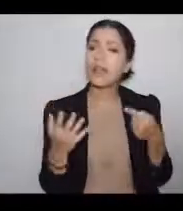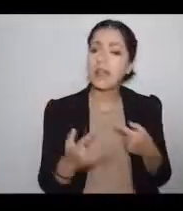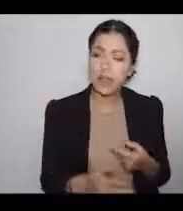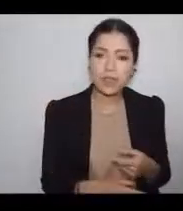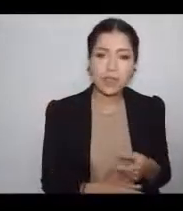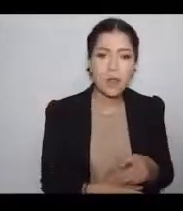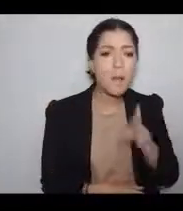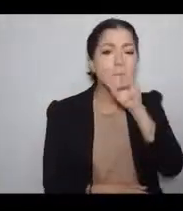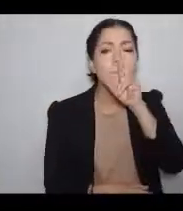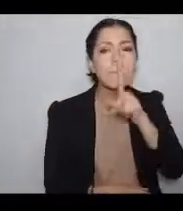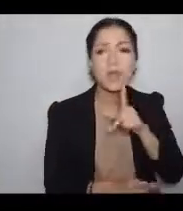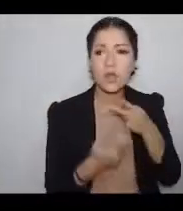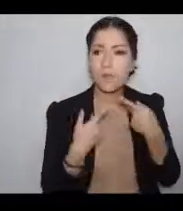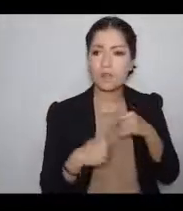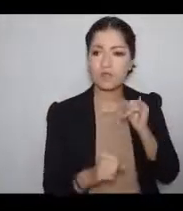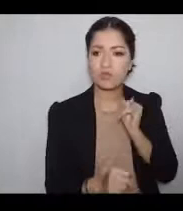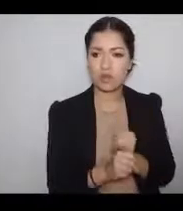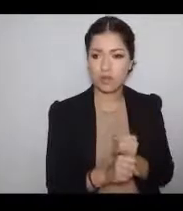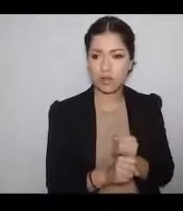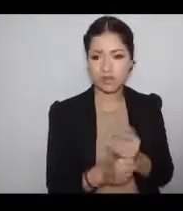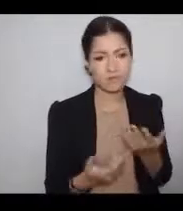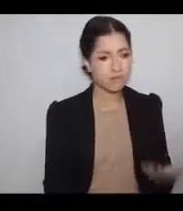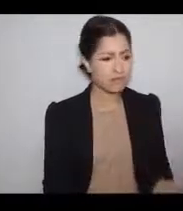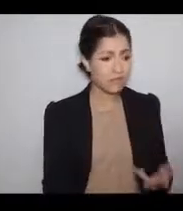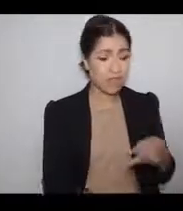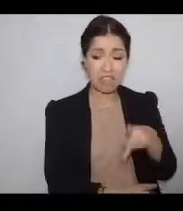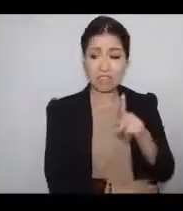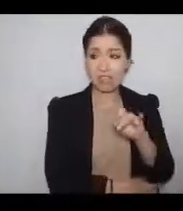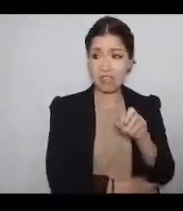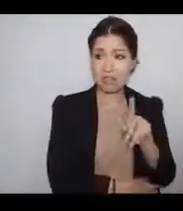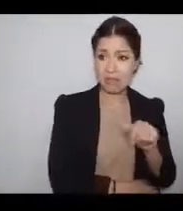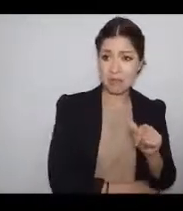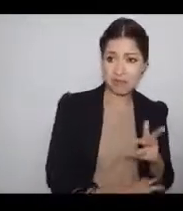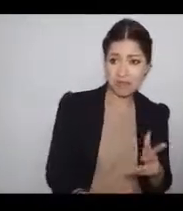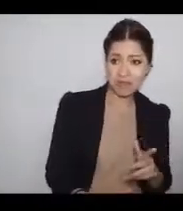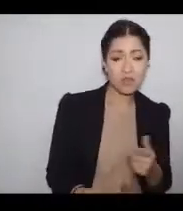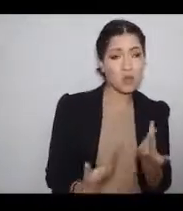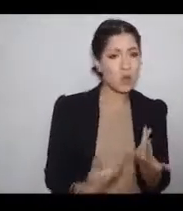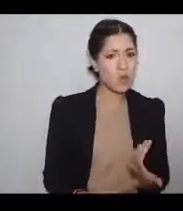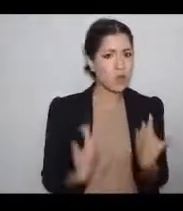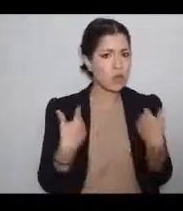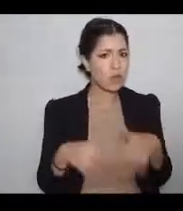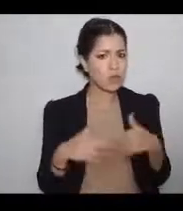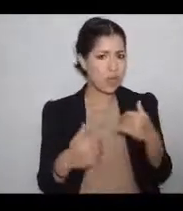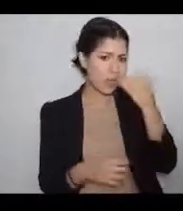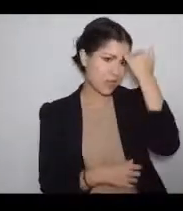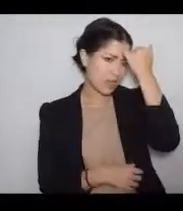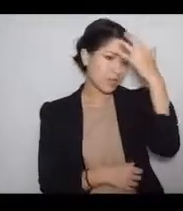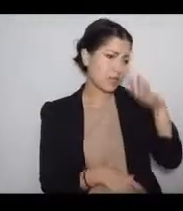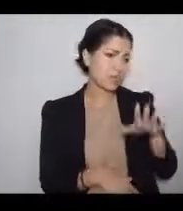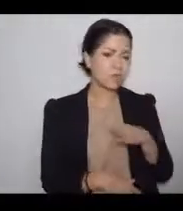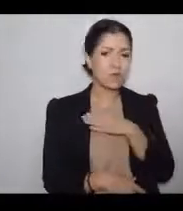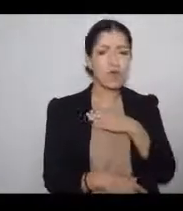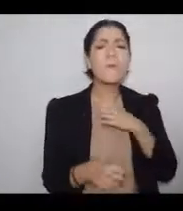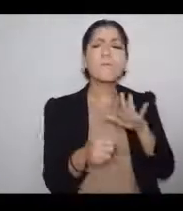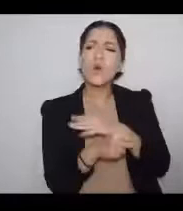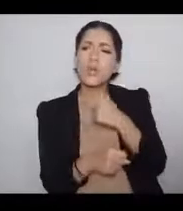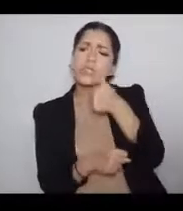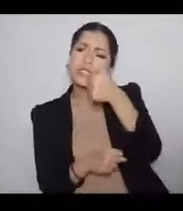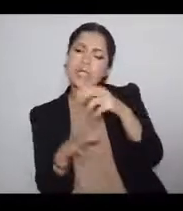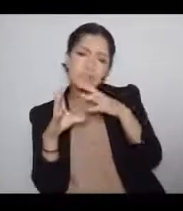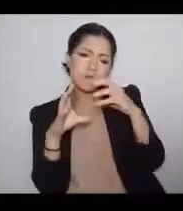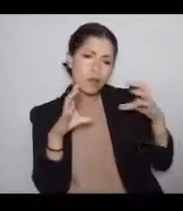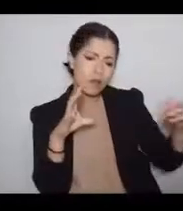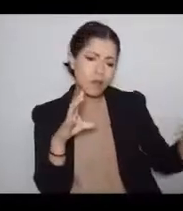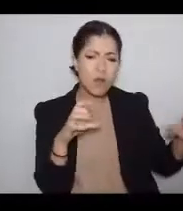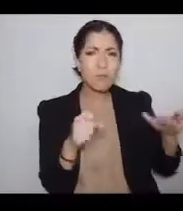Es mejor personaje. Todos los descubrimientos de Kepler vinieron de preguntas fabulosas. Digo, ¿por qué hay seis planetas? ¿Cómo